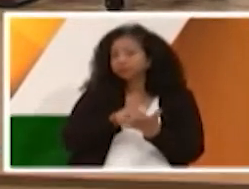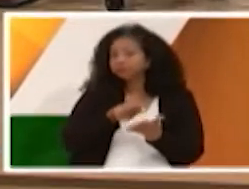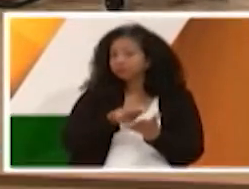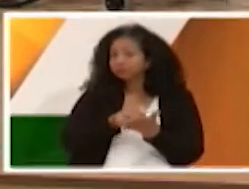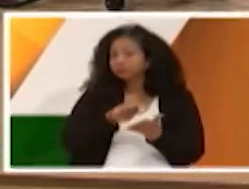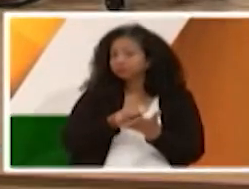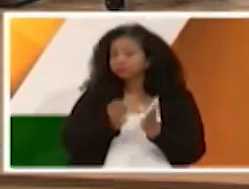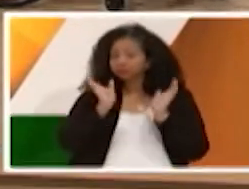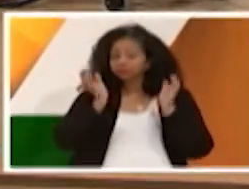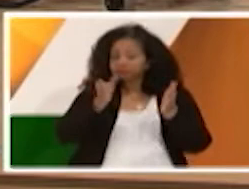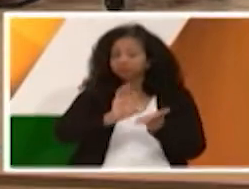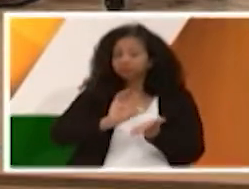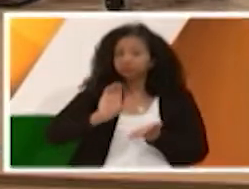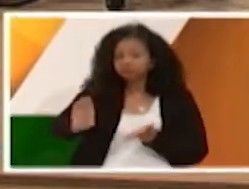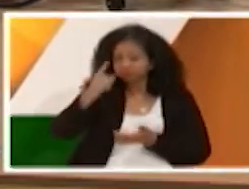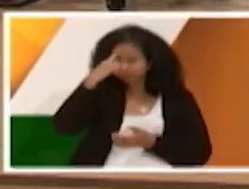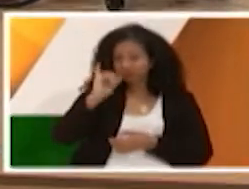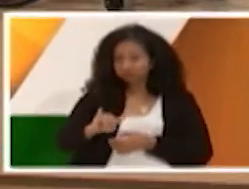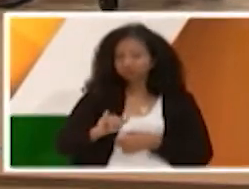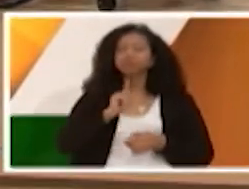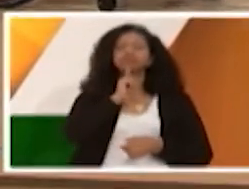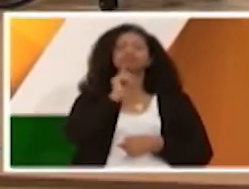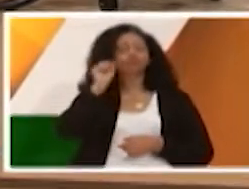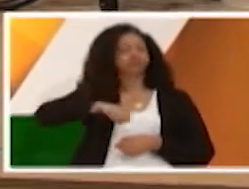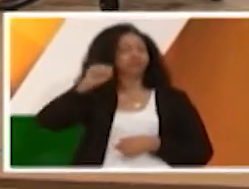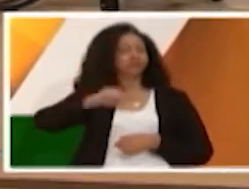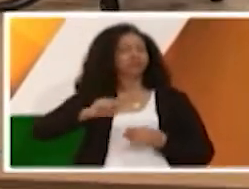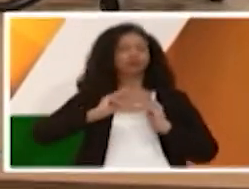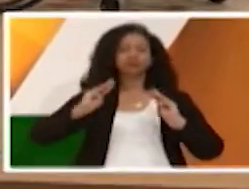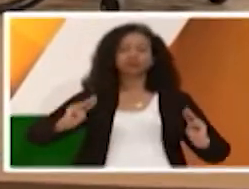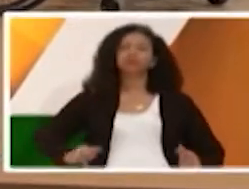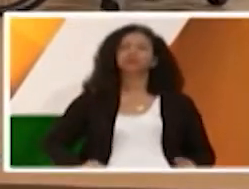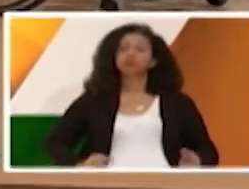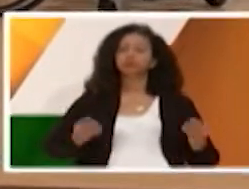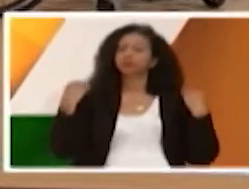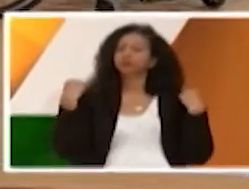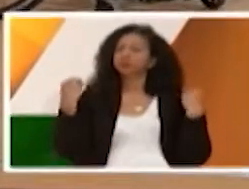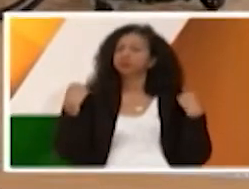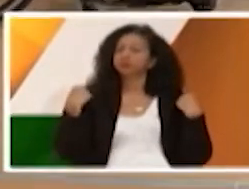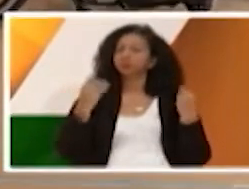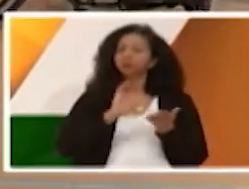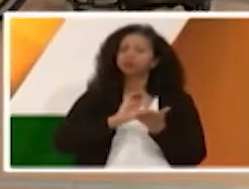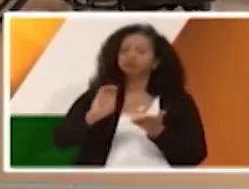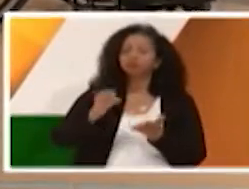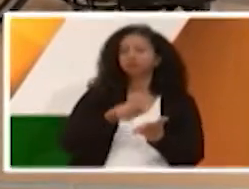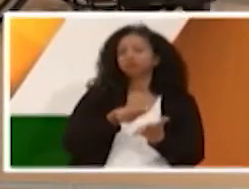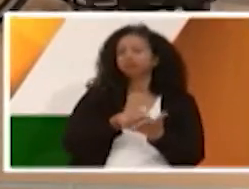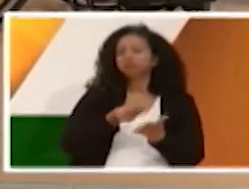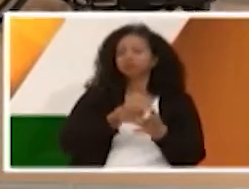específicamente. Sí, definitivamente el presupuesto en el Ministerio de Deporte está destinado en diferentes áreas. Y para lo que tiene que ver con el